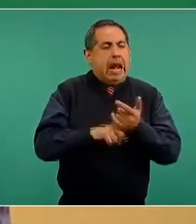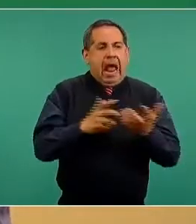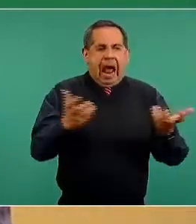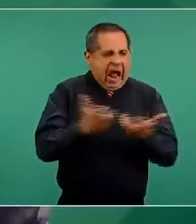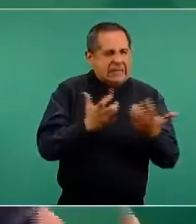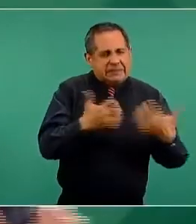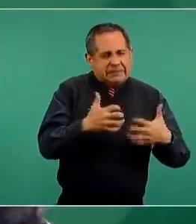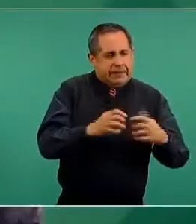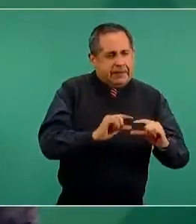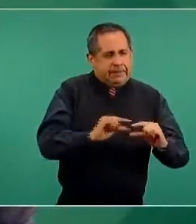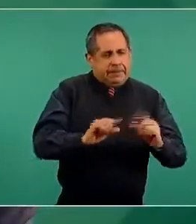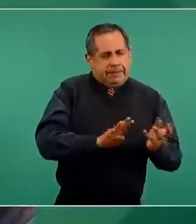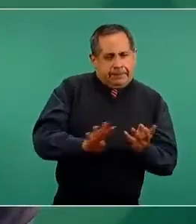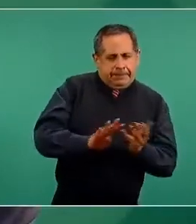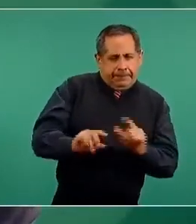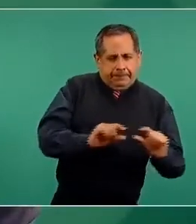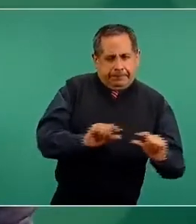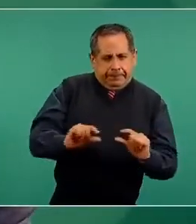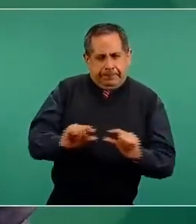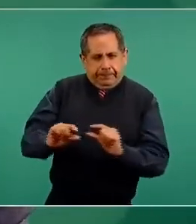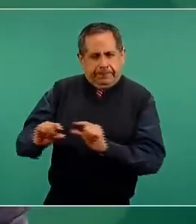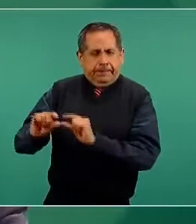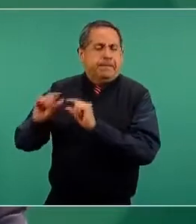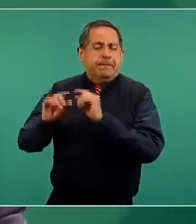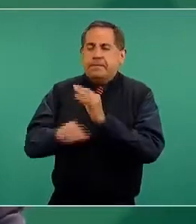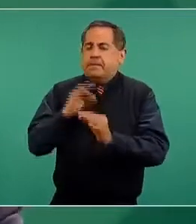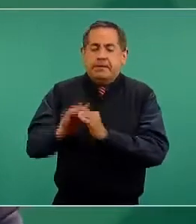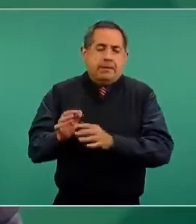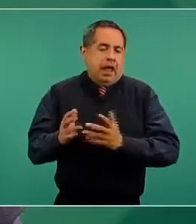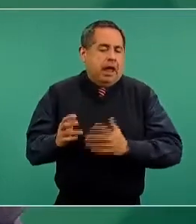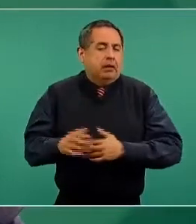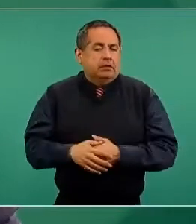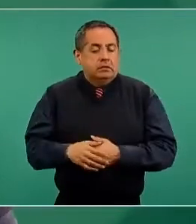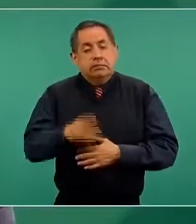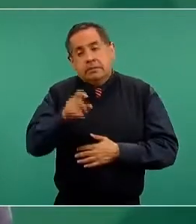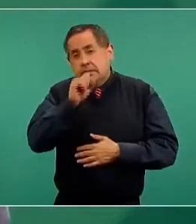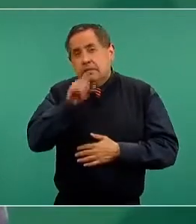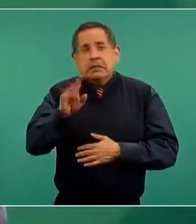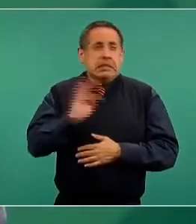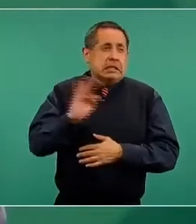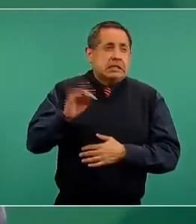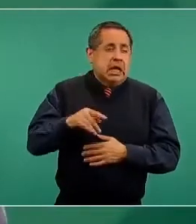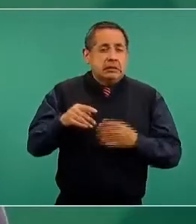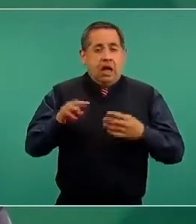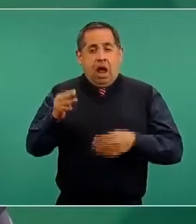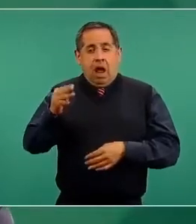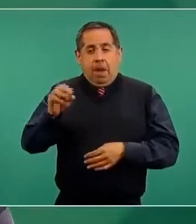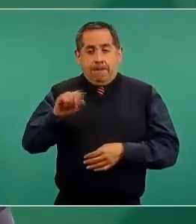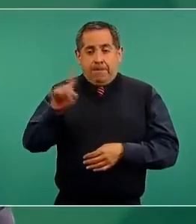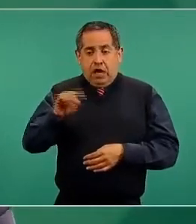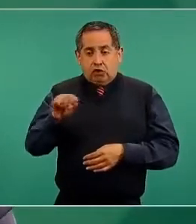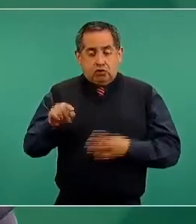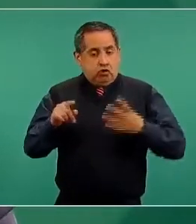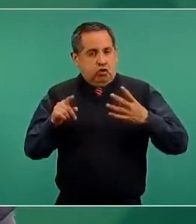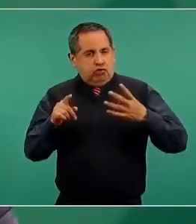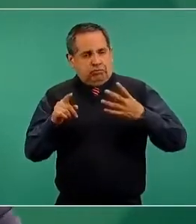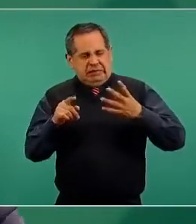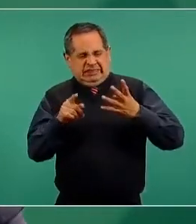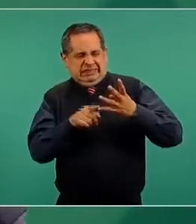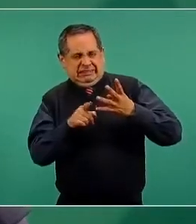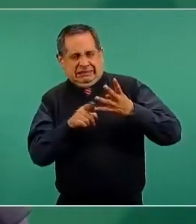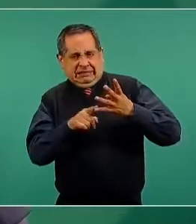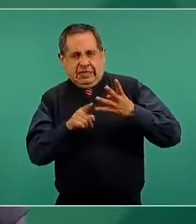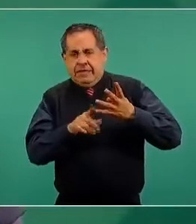producción. Y se espera, de acuerdo al plan técnico, que para fines de marzo ya estará en capacidad